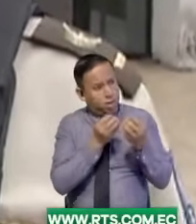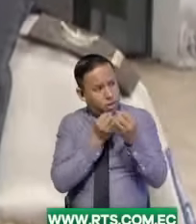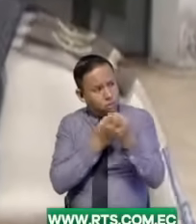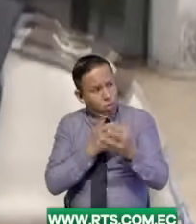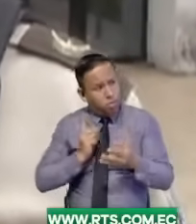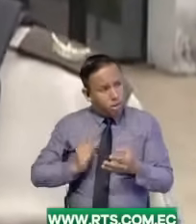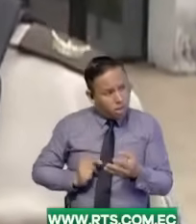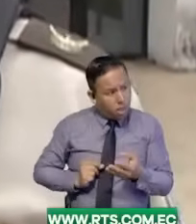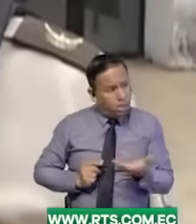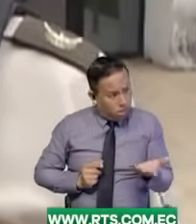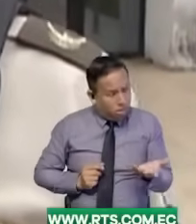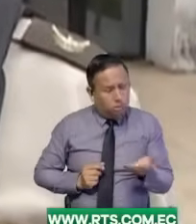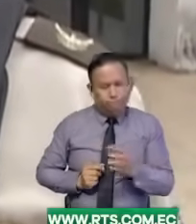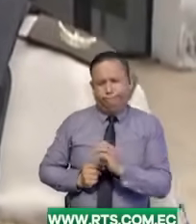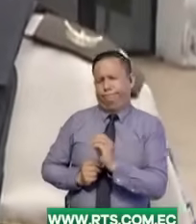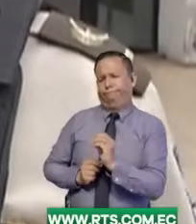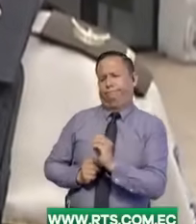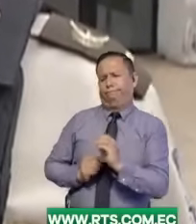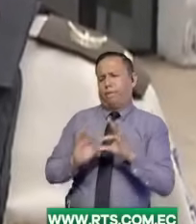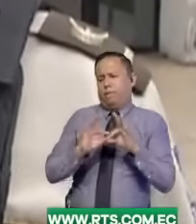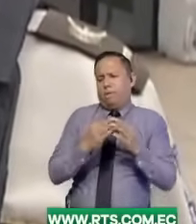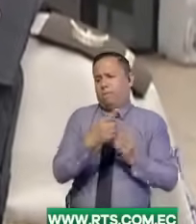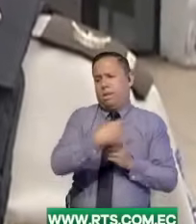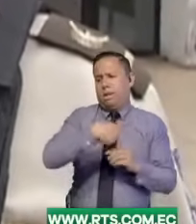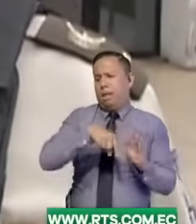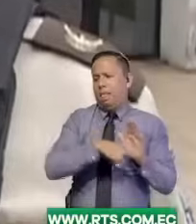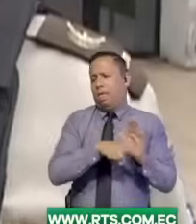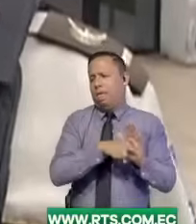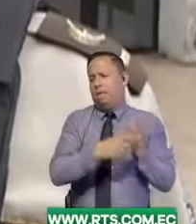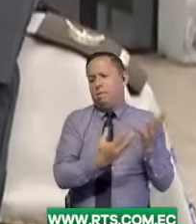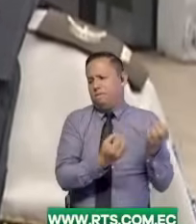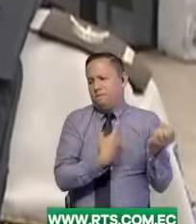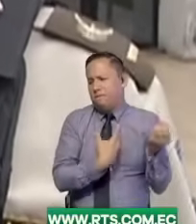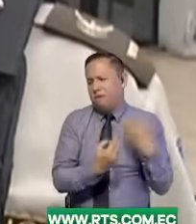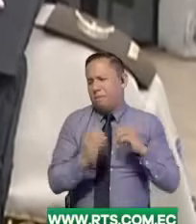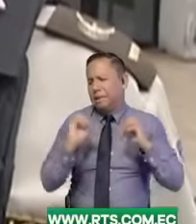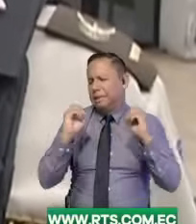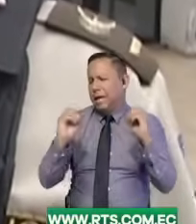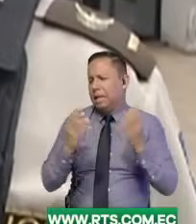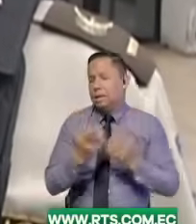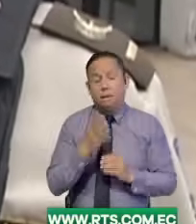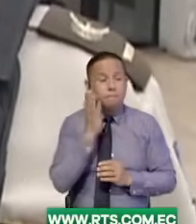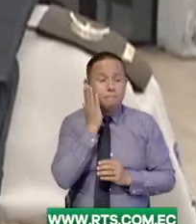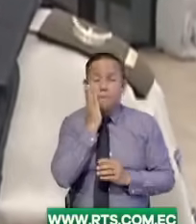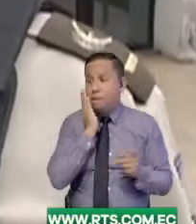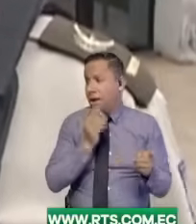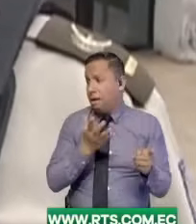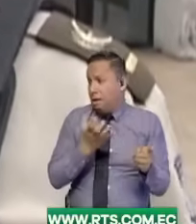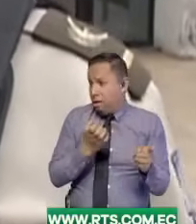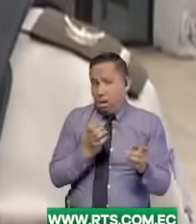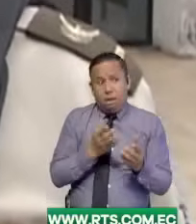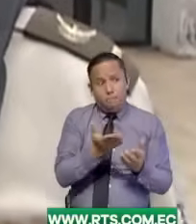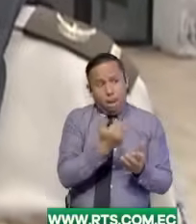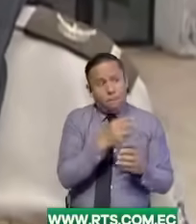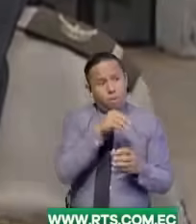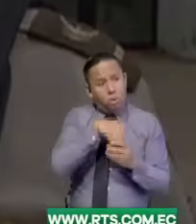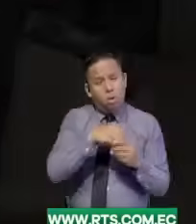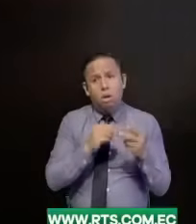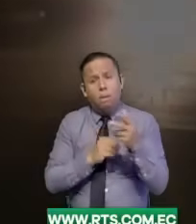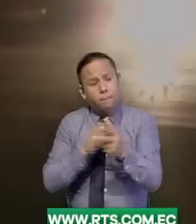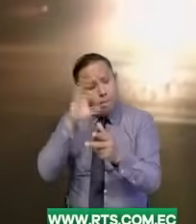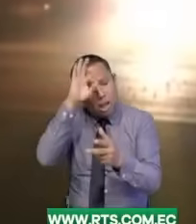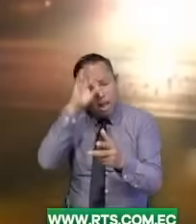investigaciones? No han colaborado en ninguna situación. Es más, la señora herida no se dejó atender por la